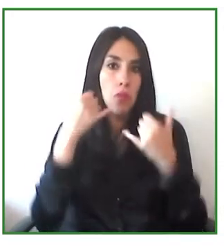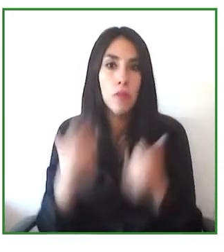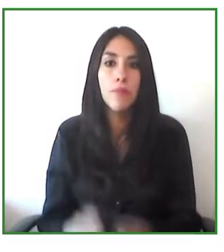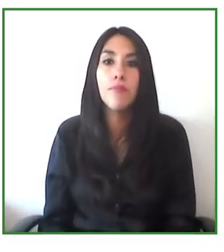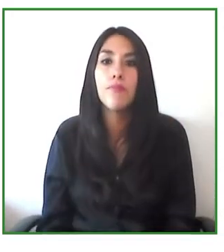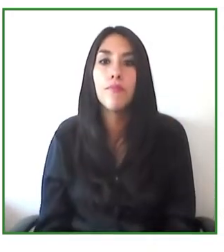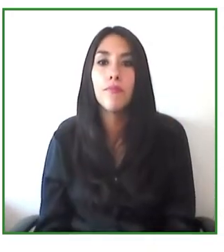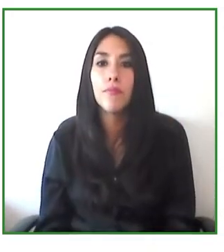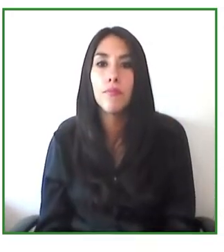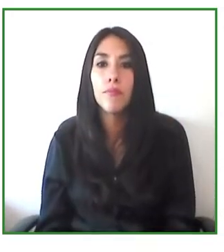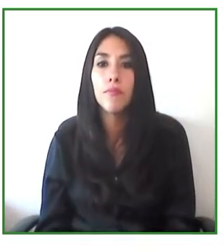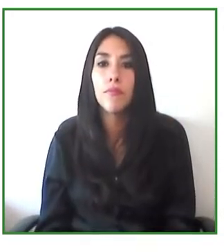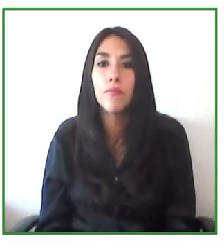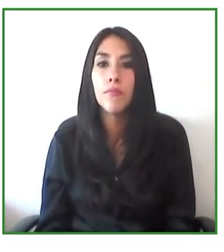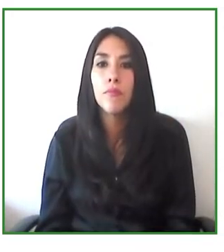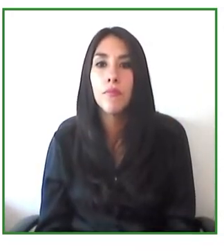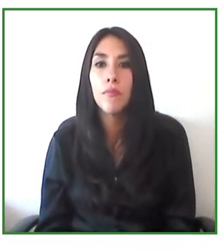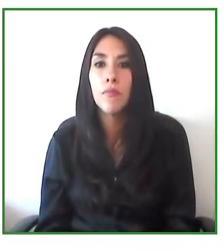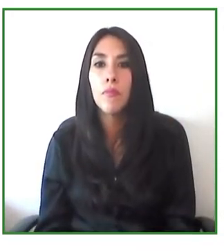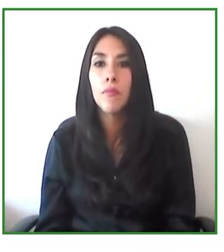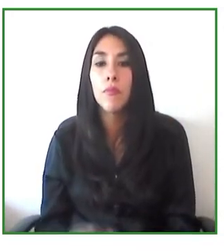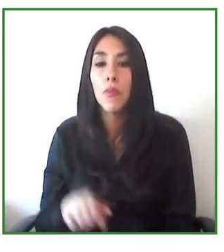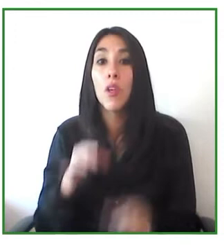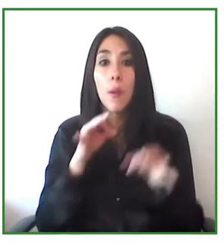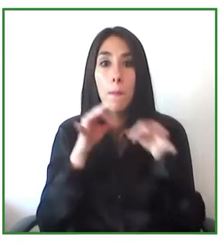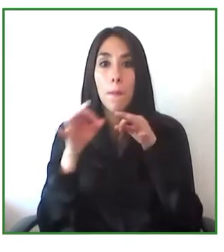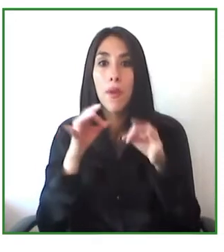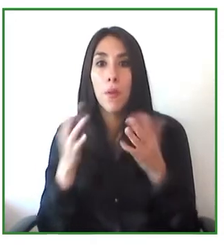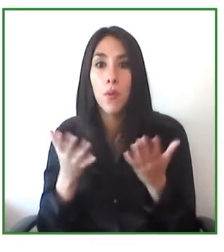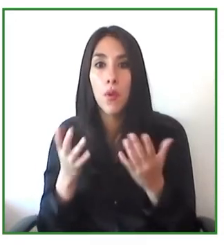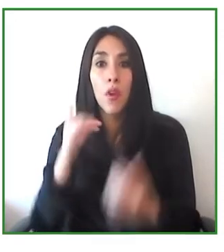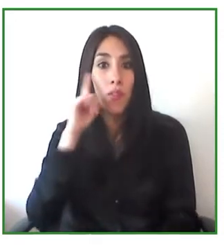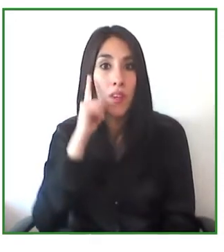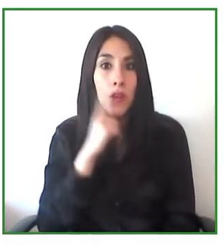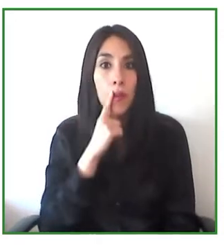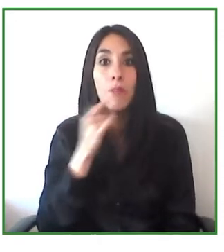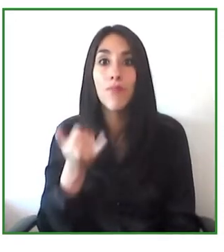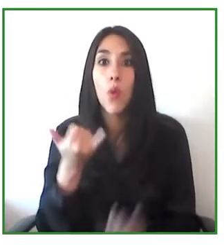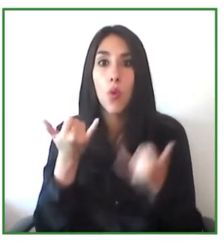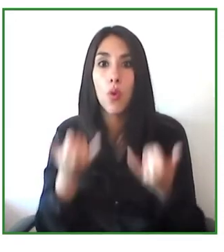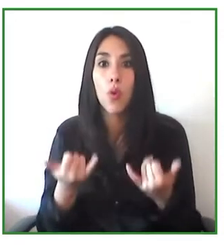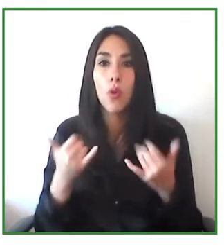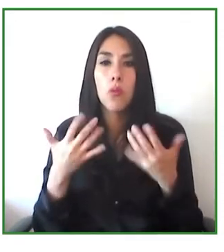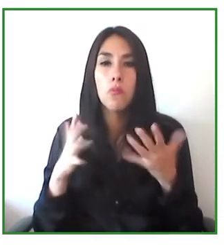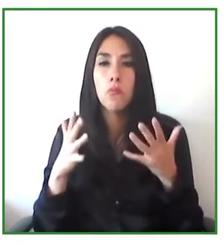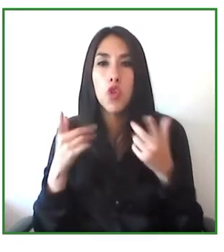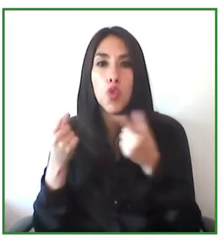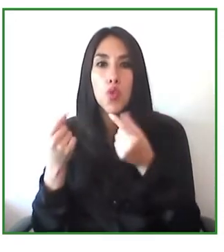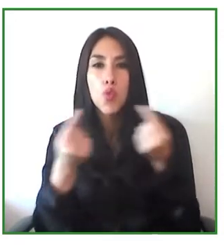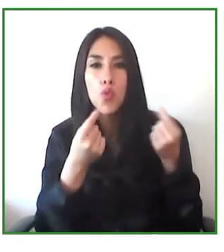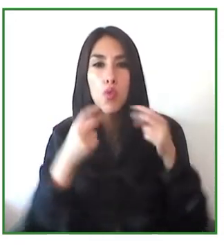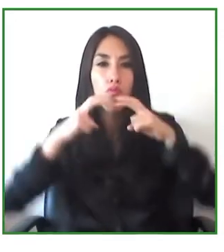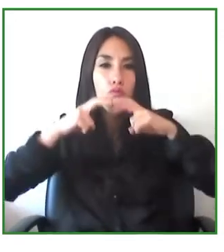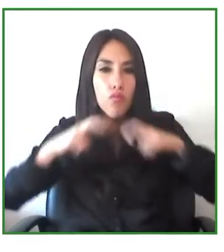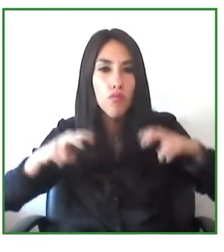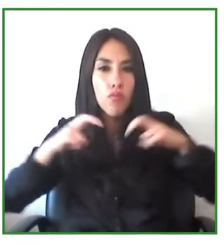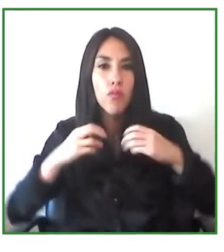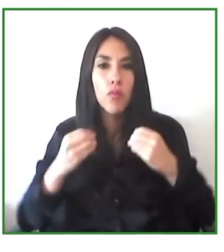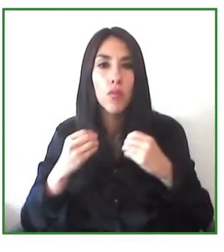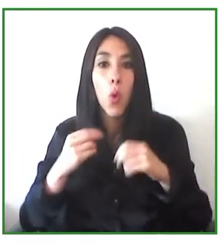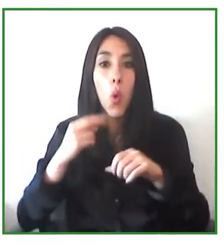las personas sordas, haciendo el análisis, usan el Centro de Relevo,